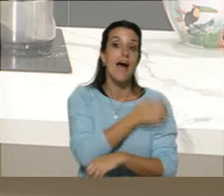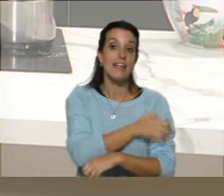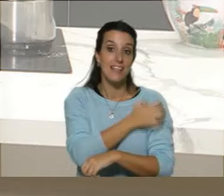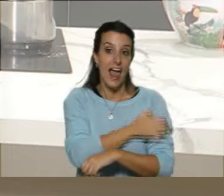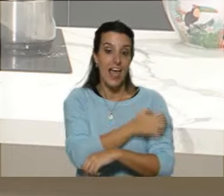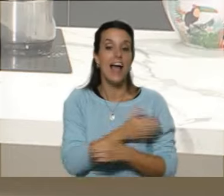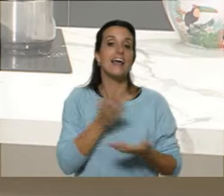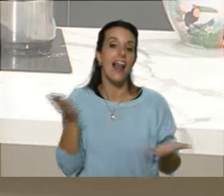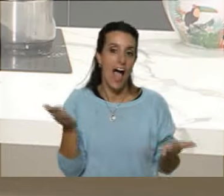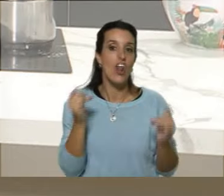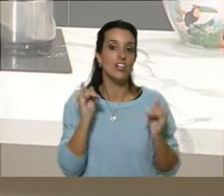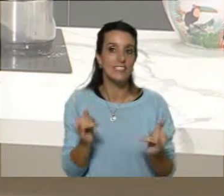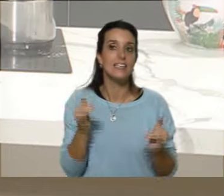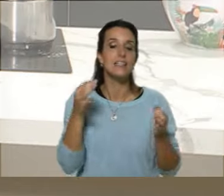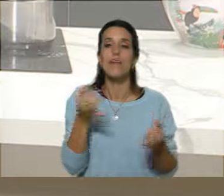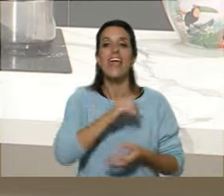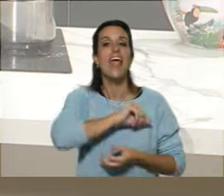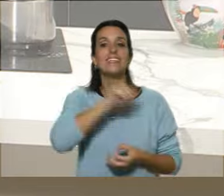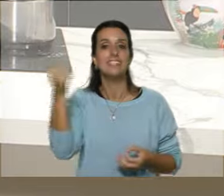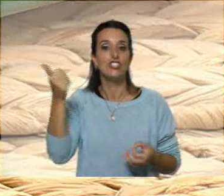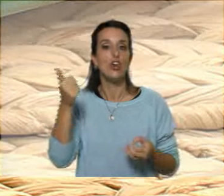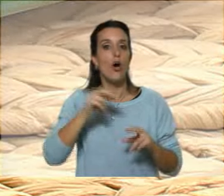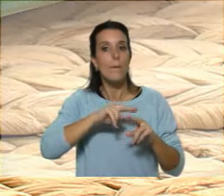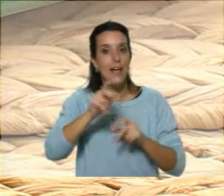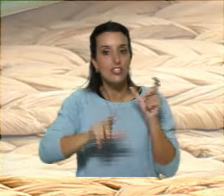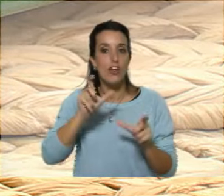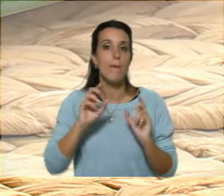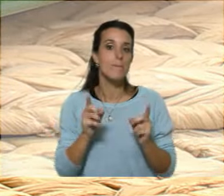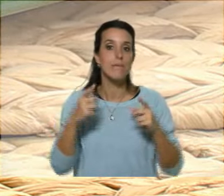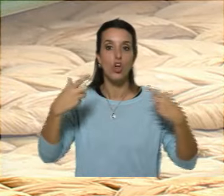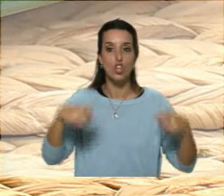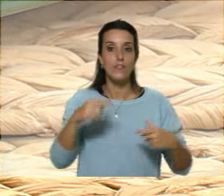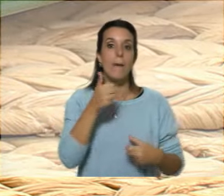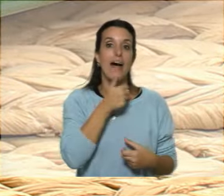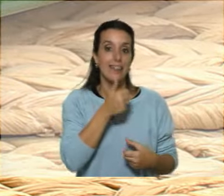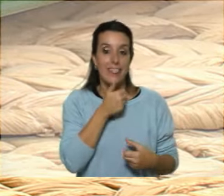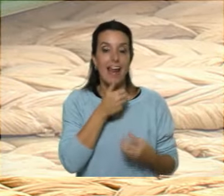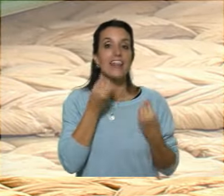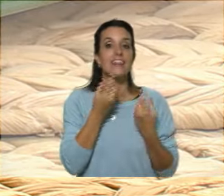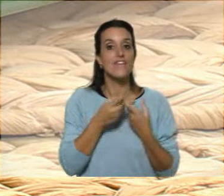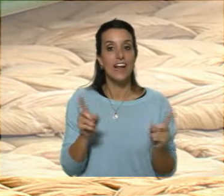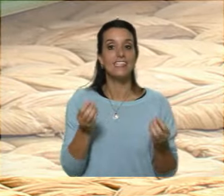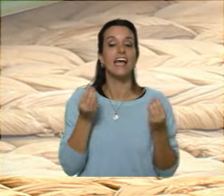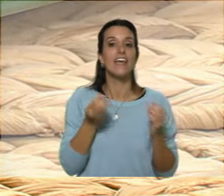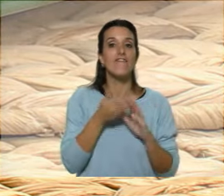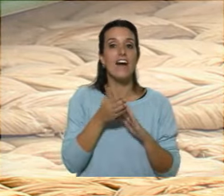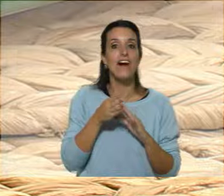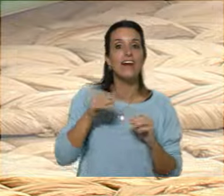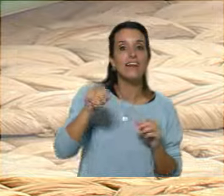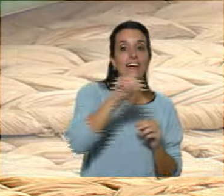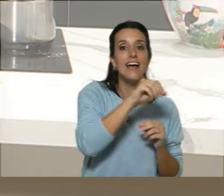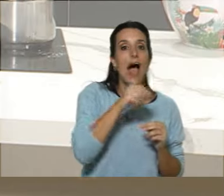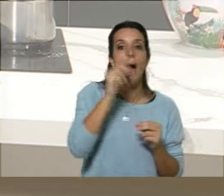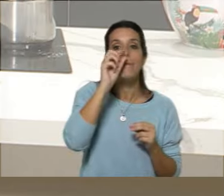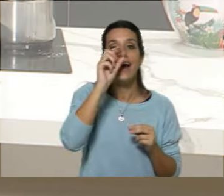siempre Daniela Tenchó. Daniela, pero que fue un éxito que la replicó tanta gente. Esta es bien una típica tarta matera, con la diferencia de que eso amarillito que vemos ahí es cremita